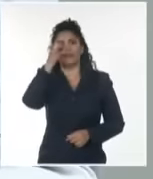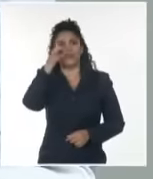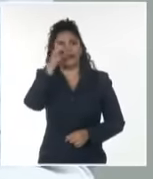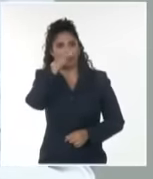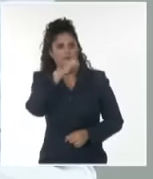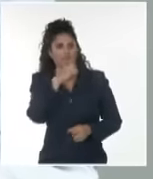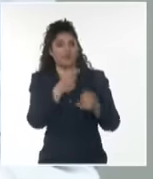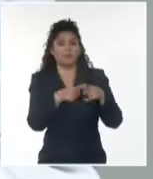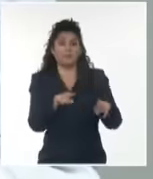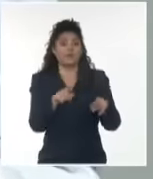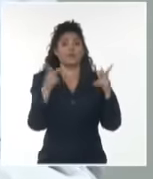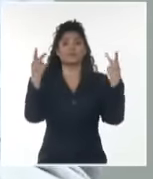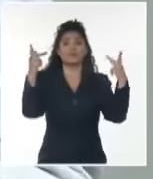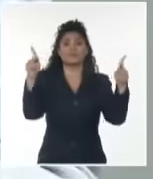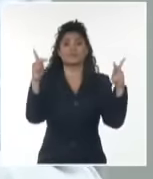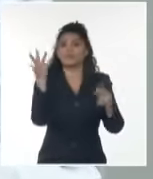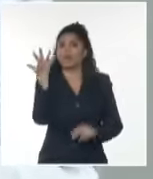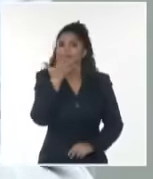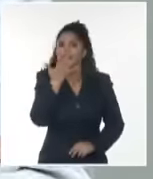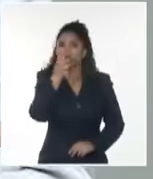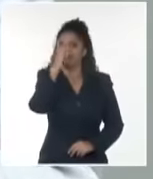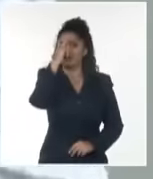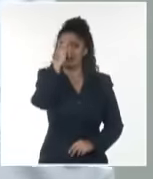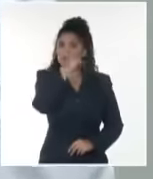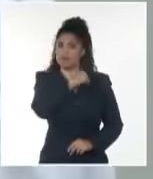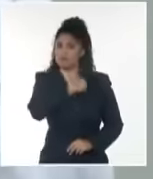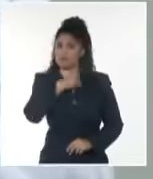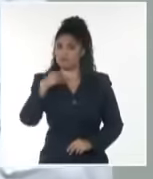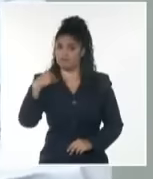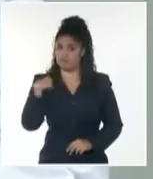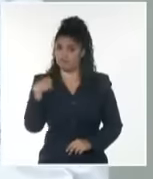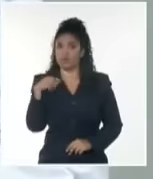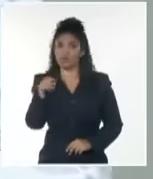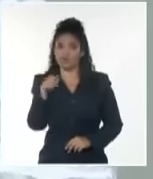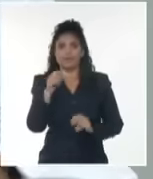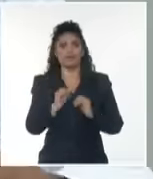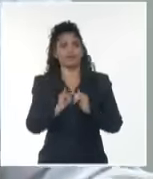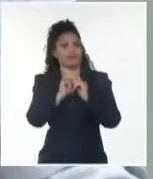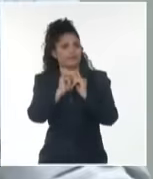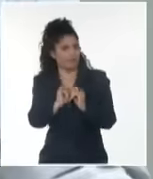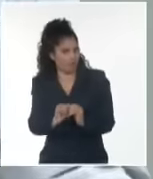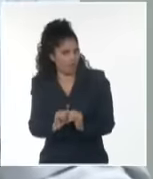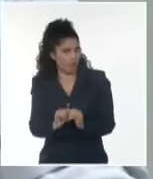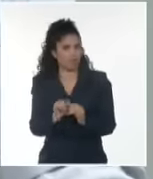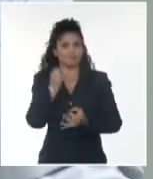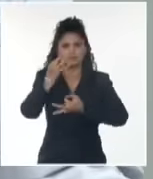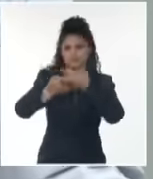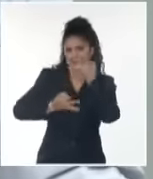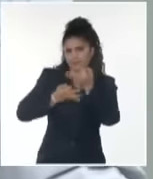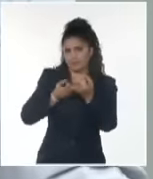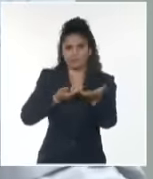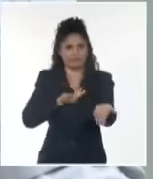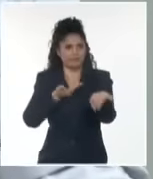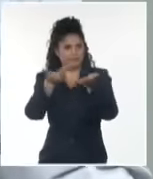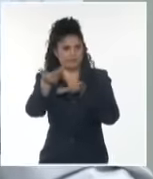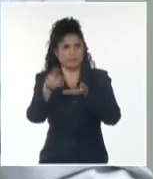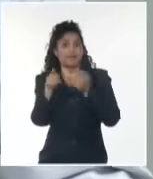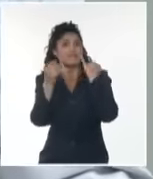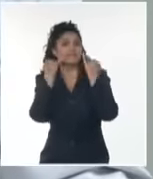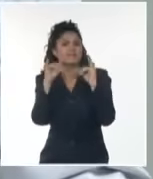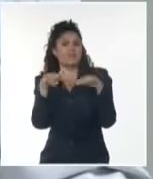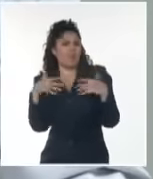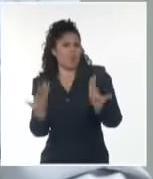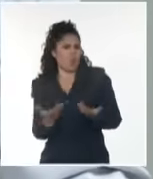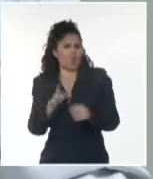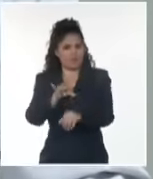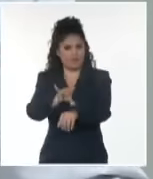que el médico? Claro. Para poder, teniendo los elementos clínicos, los elementos epidemiológicos, pues identificar y si